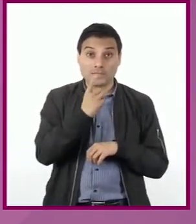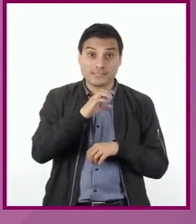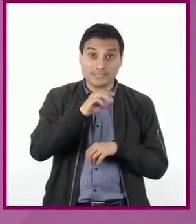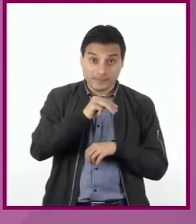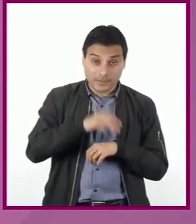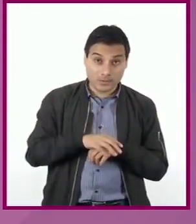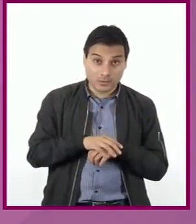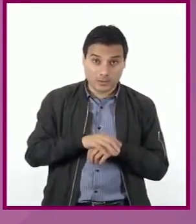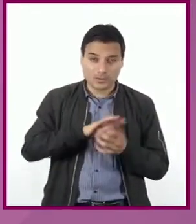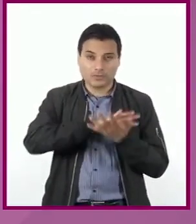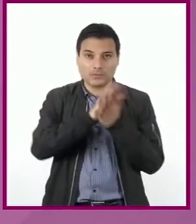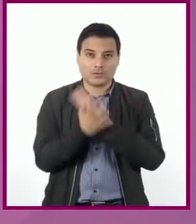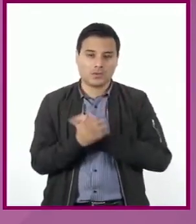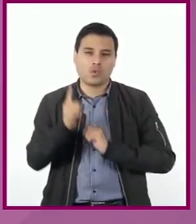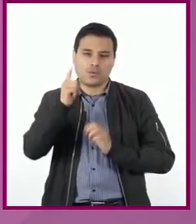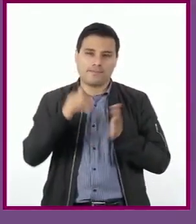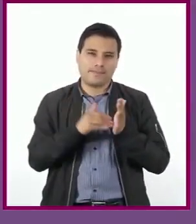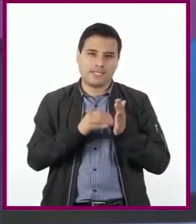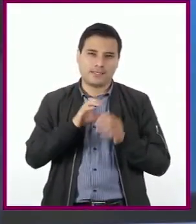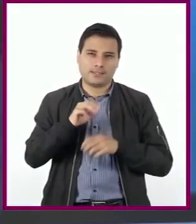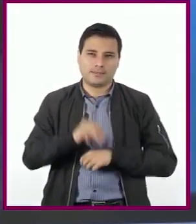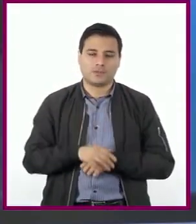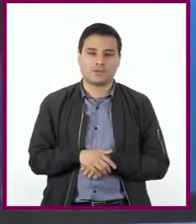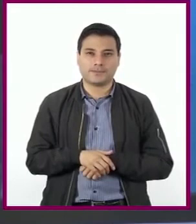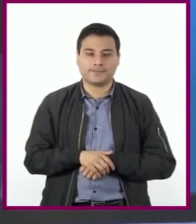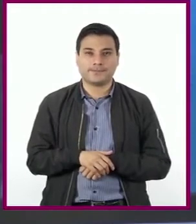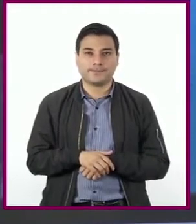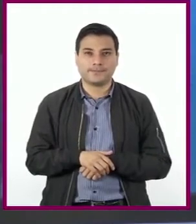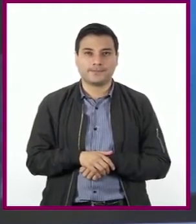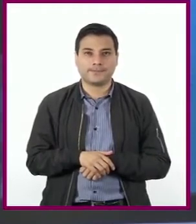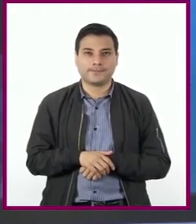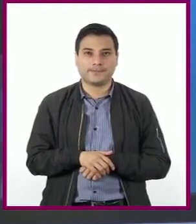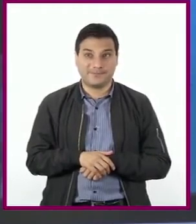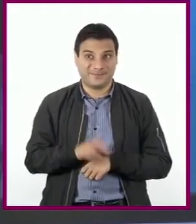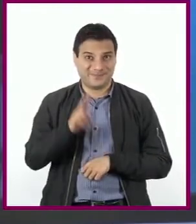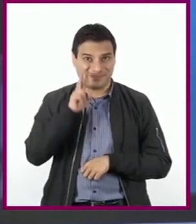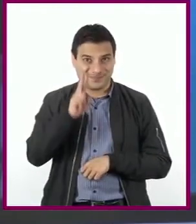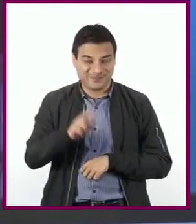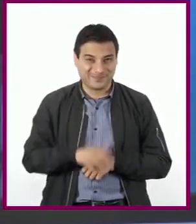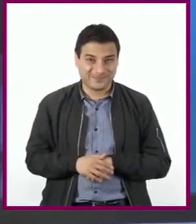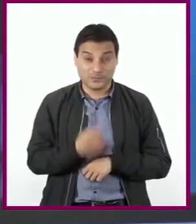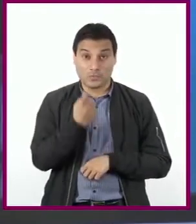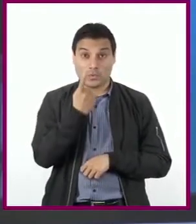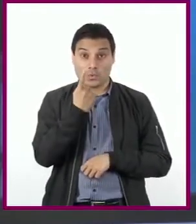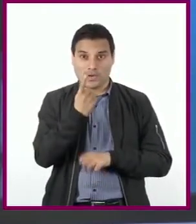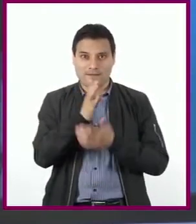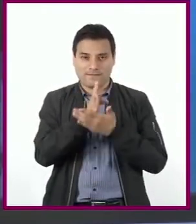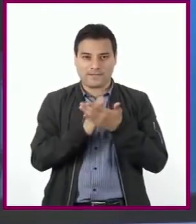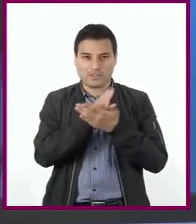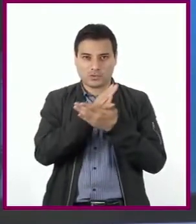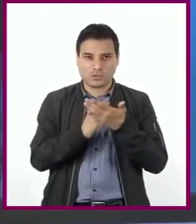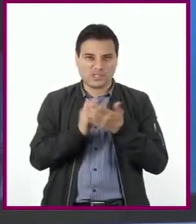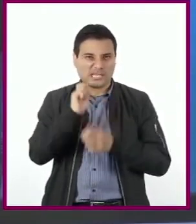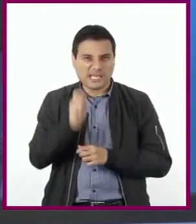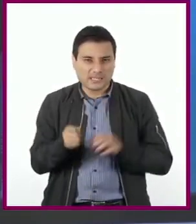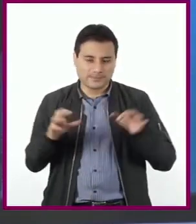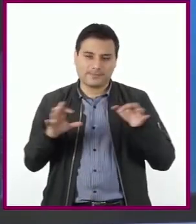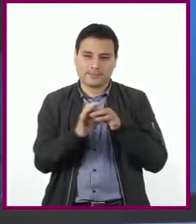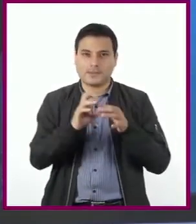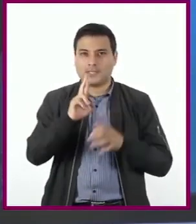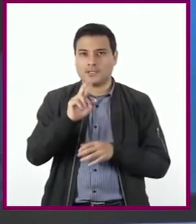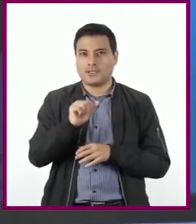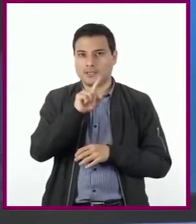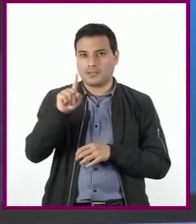la realidad mide 1000 centímetros. Una fracción puede representar una razón, lo que significa que